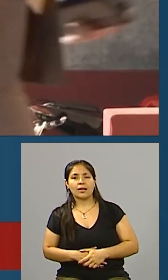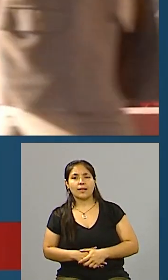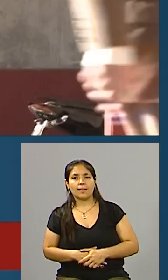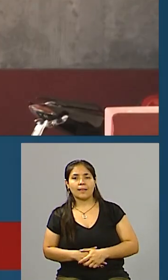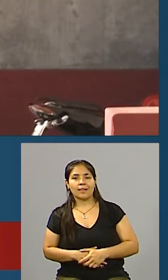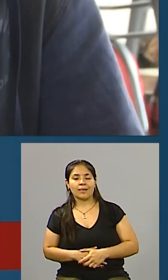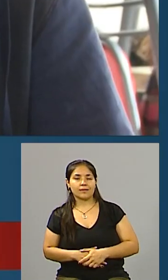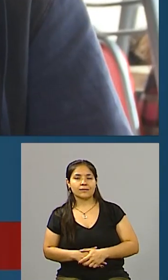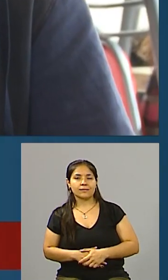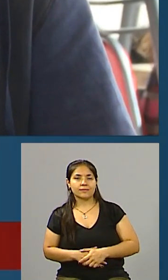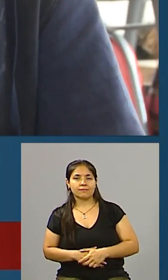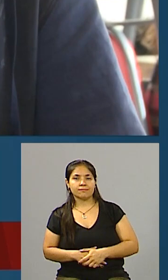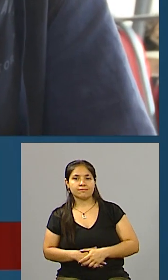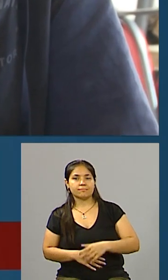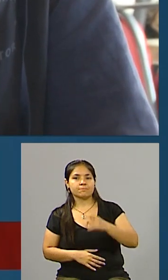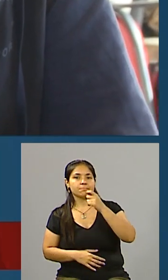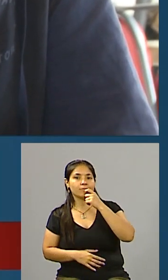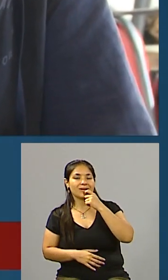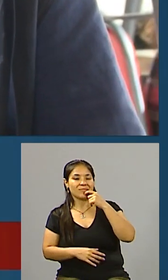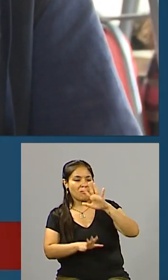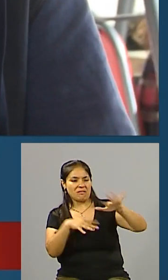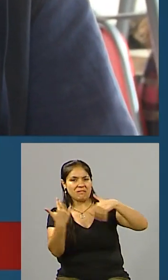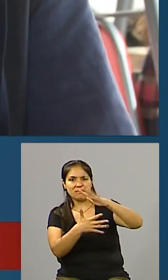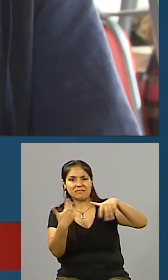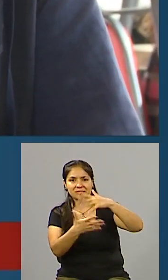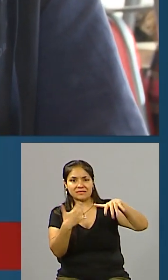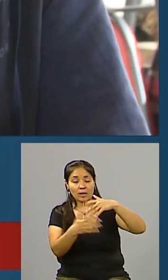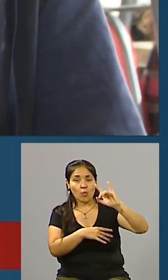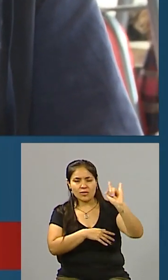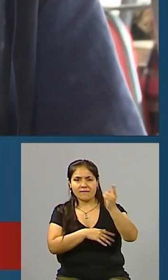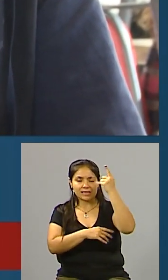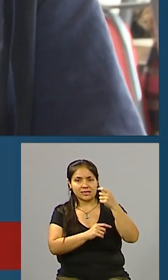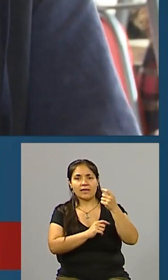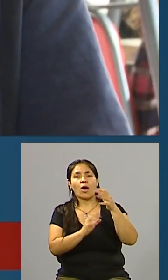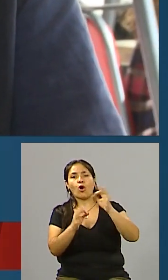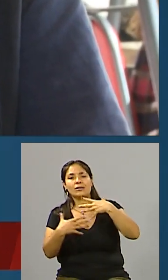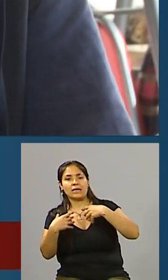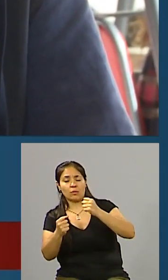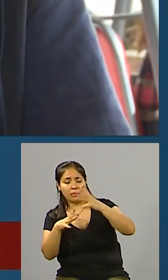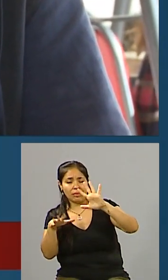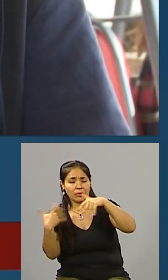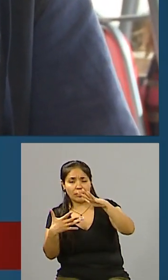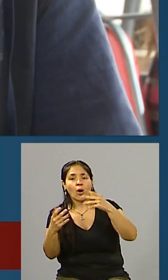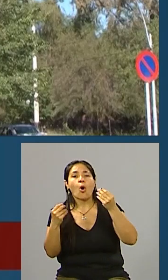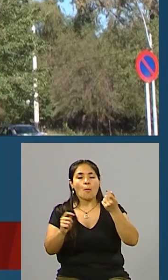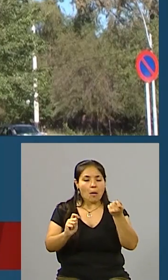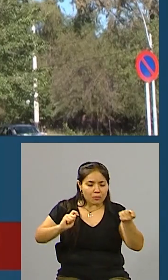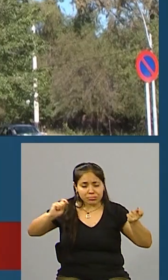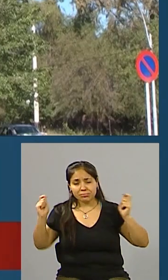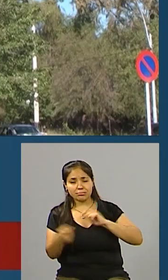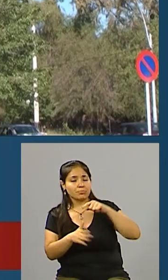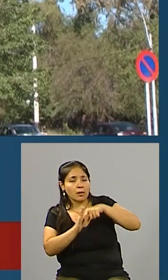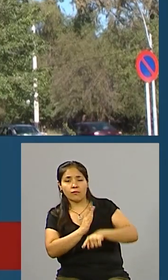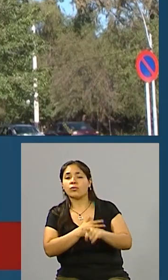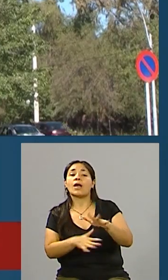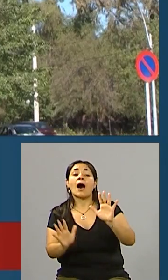arriba lo que estaba cabeza para arriba, el sistema universitario o el sistema de salud. Me parece que los 2 primeros